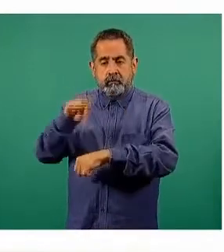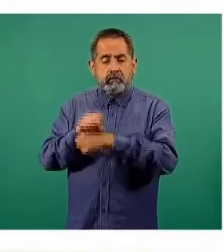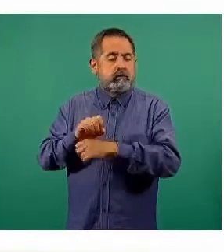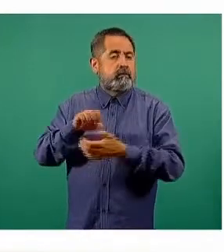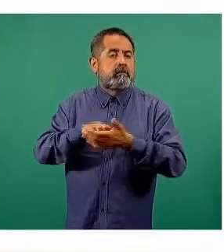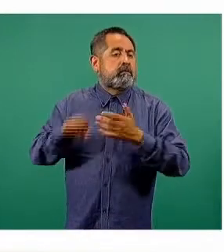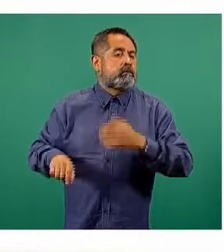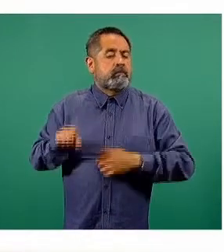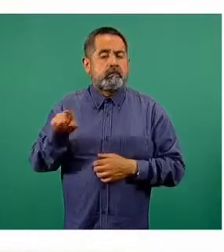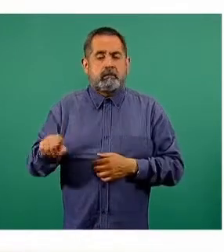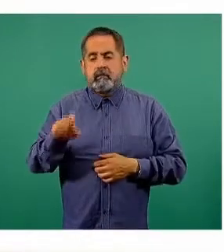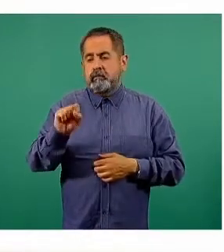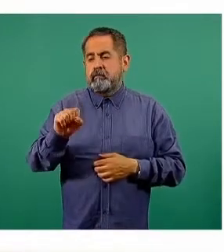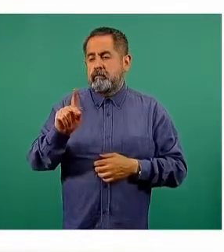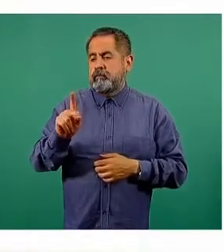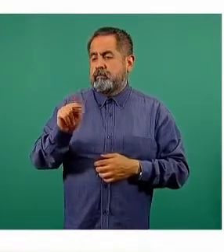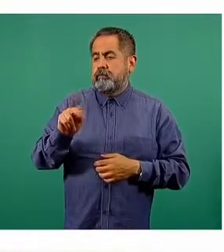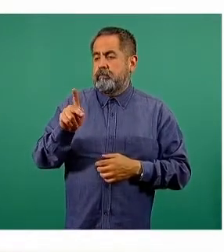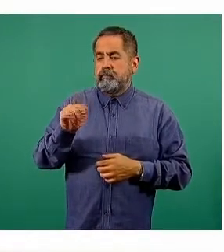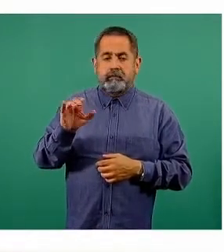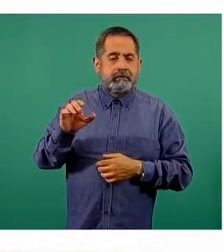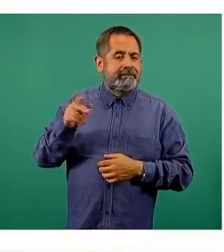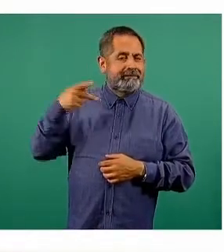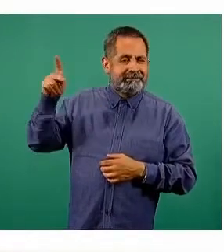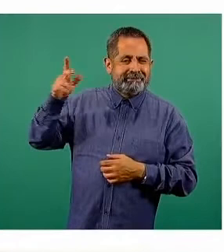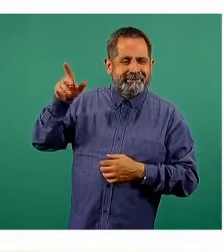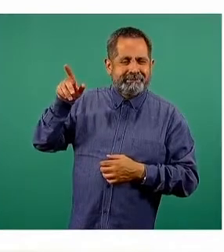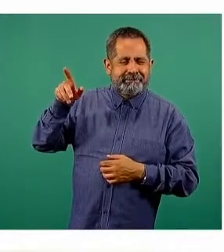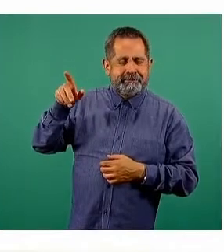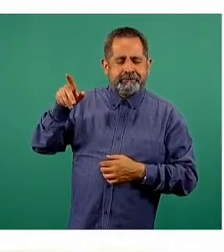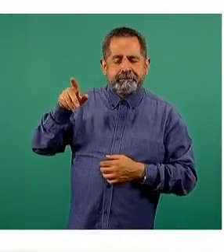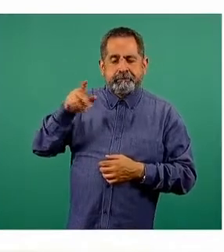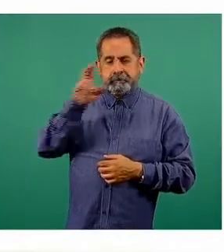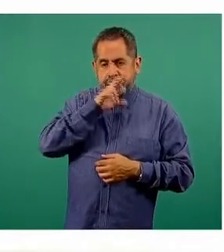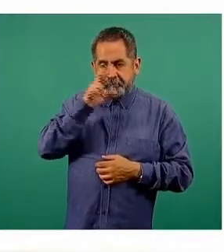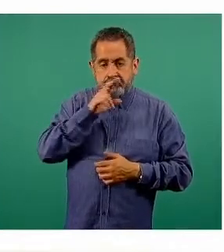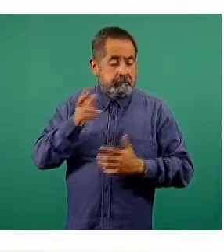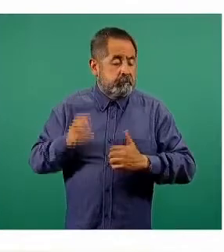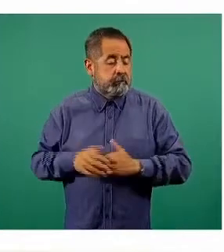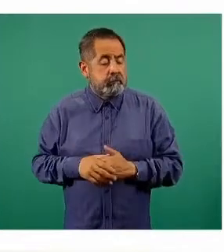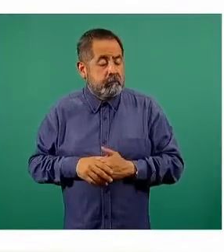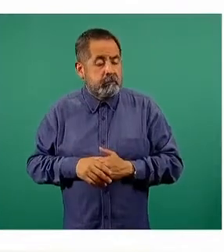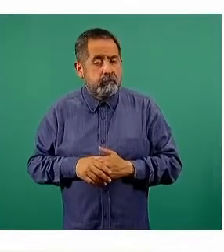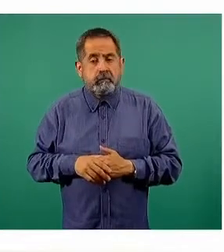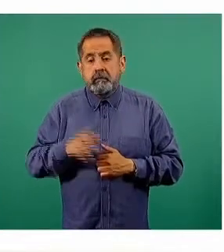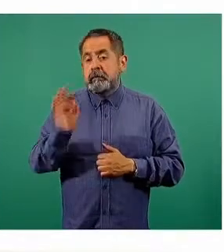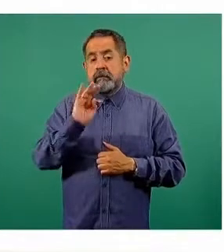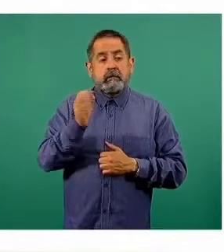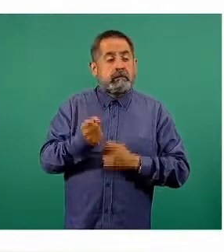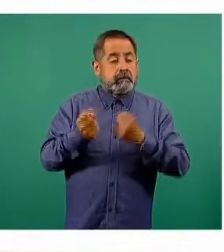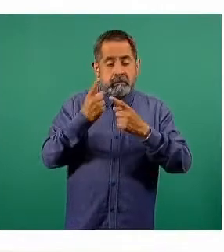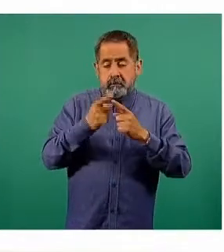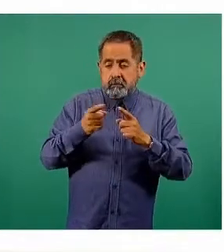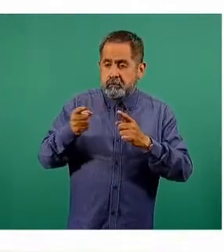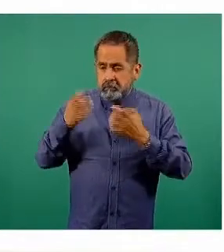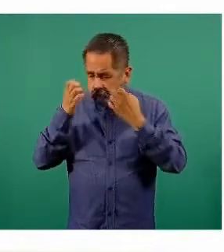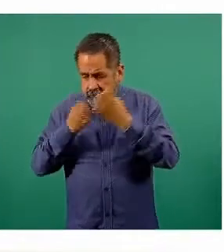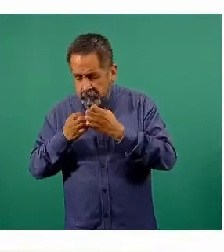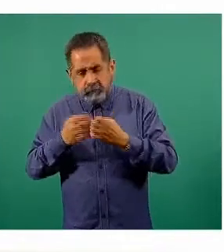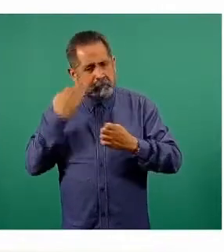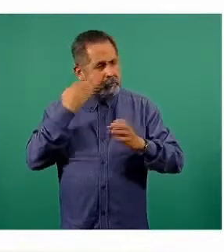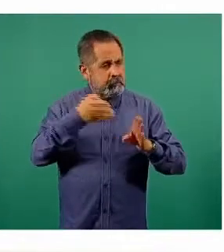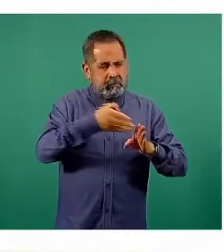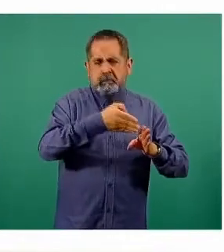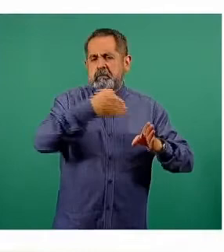el caso de la vacuna Sputnik, y recientemente recibimos noticias muy positivas de que incluso se podría ir hasta un